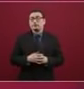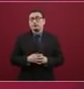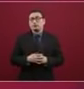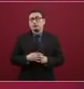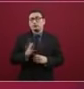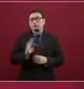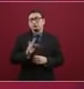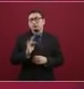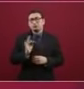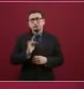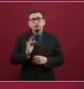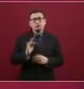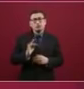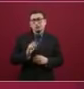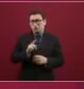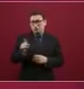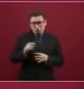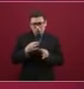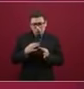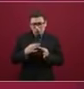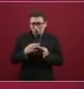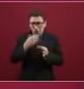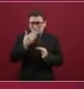está al corriente